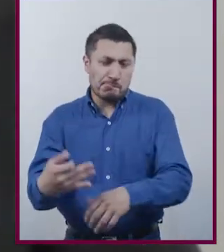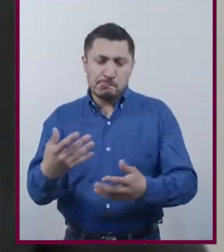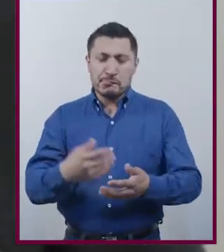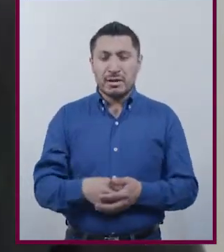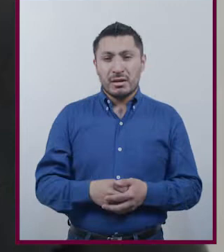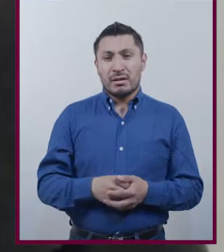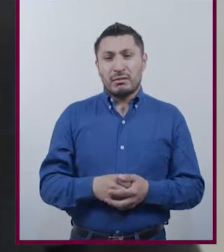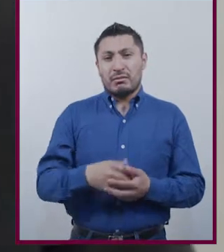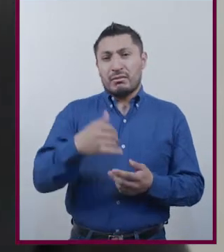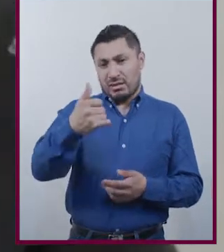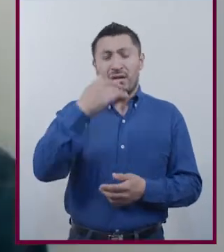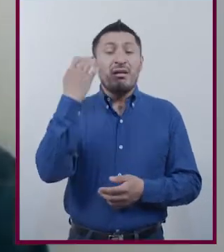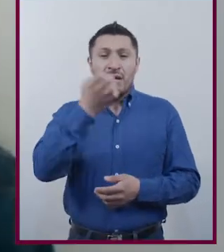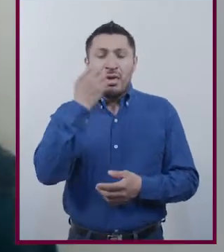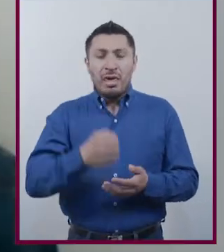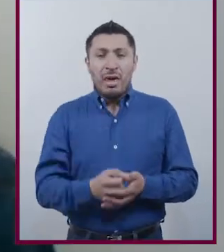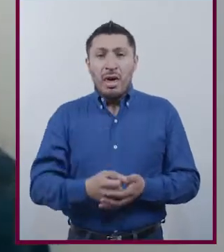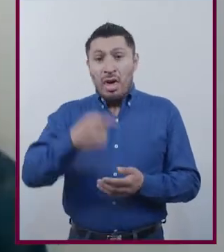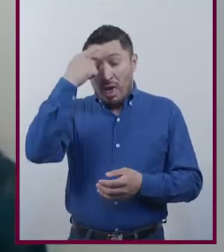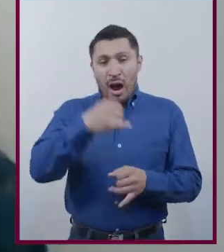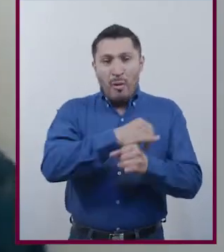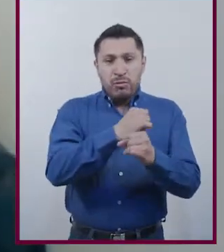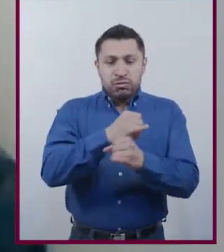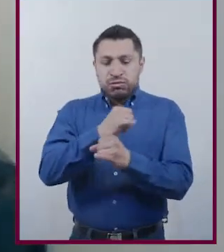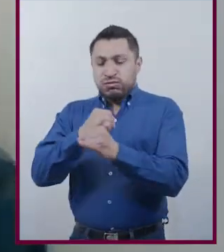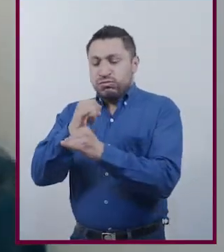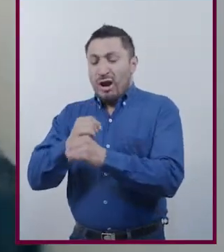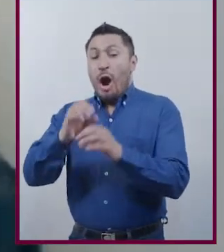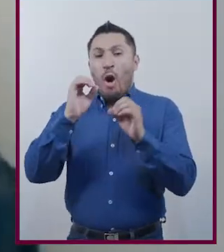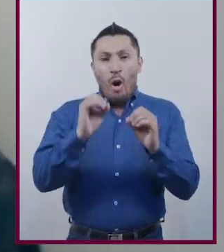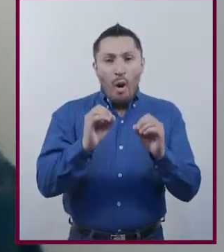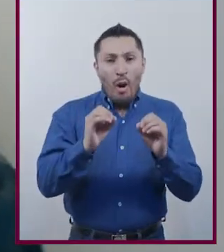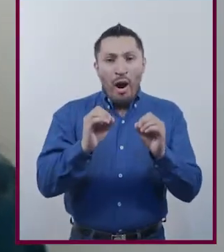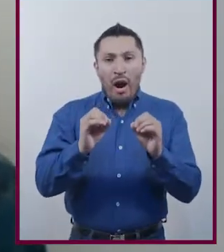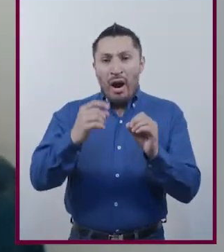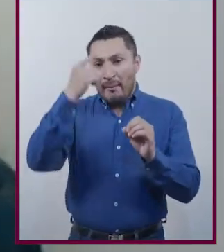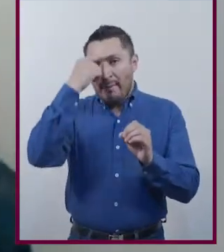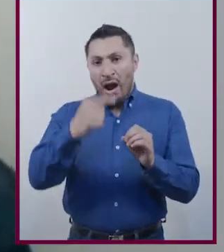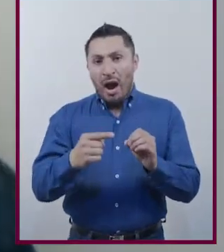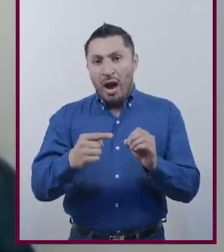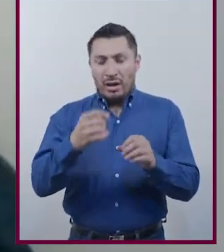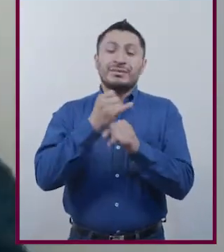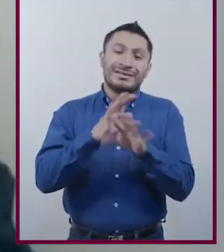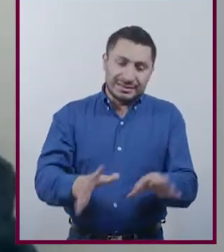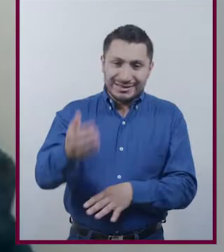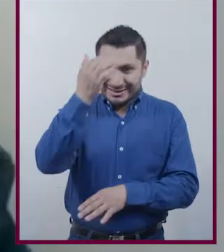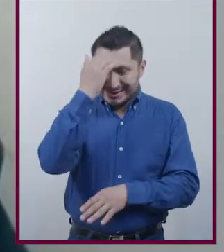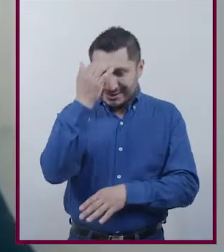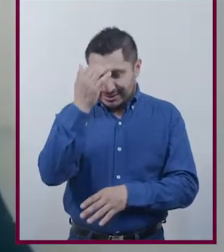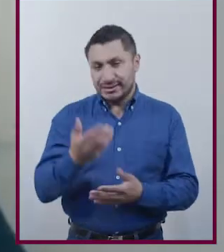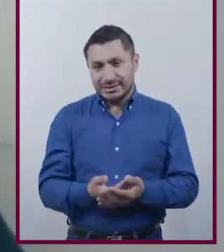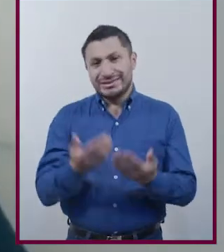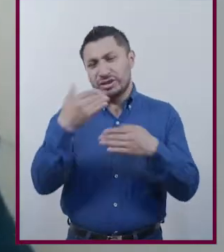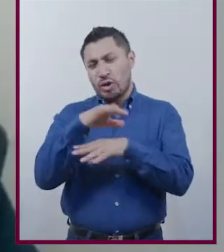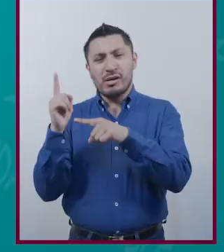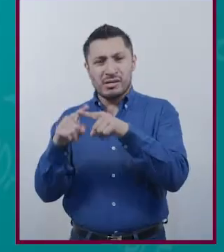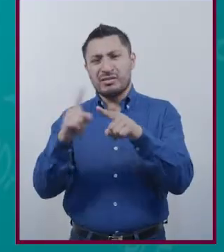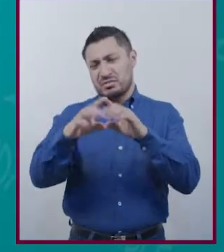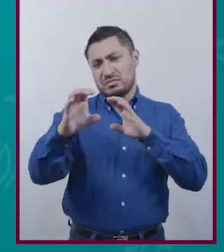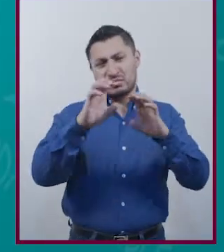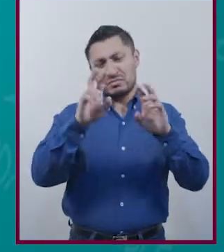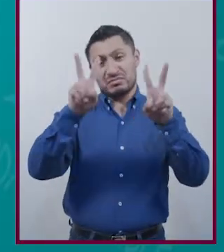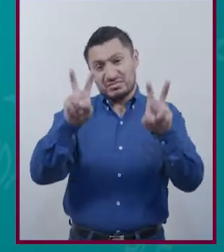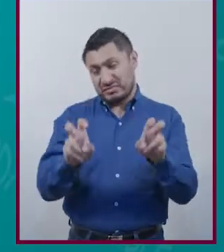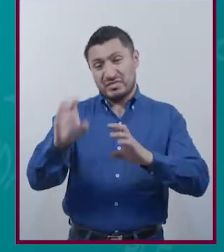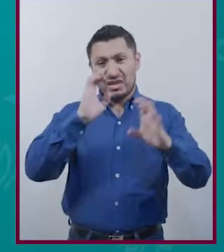y escuela. Para investigación o pues para estar como informada más que nada y comunicarme. Bueno,